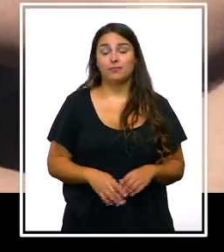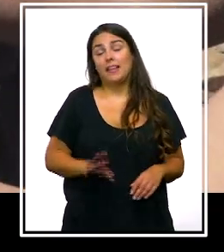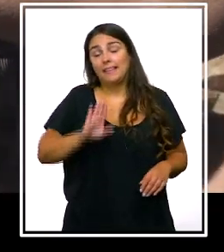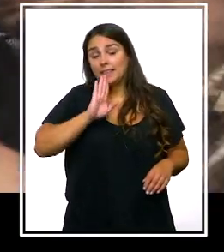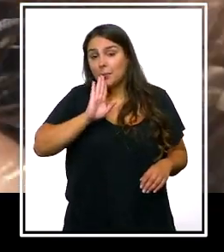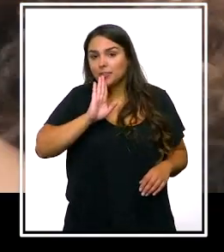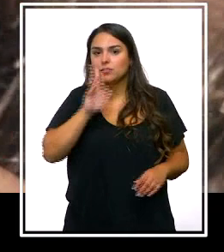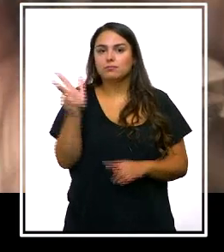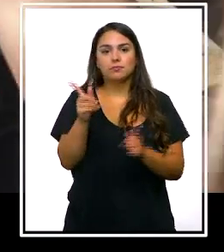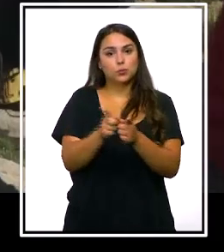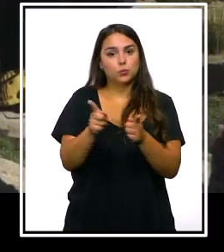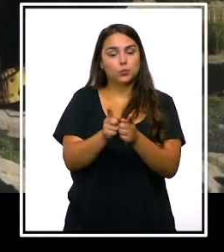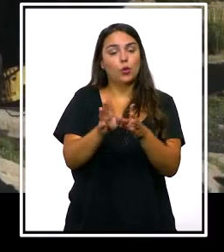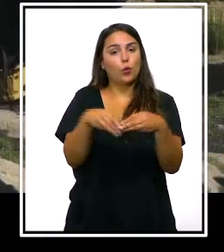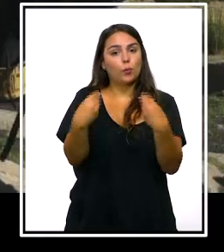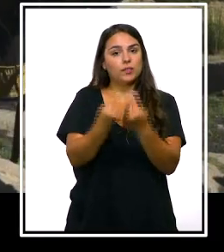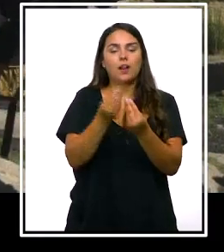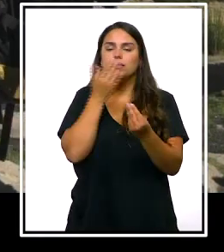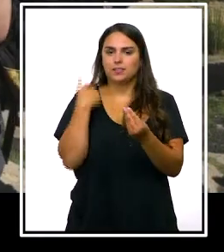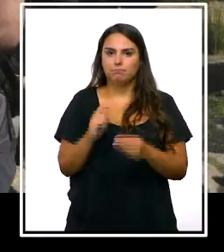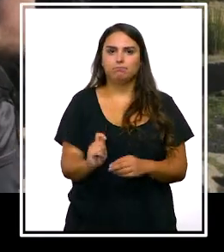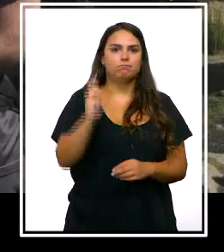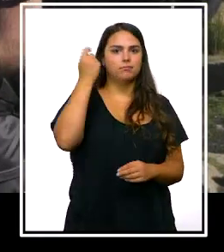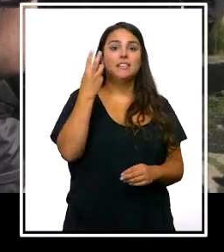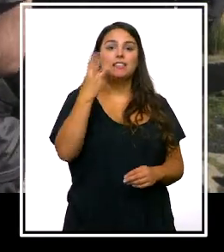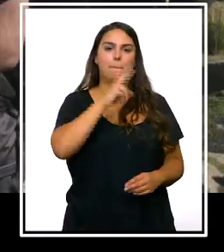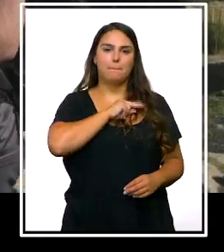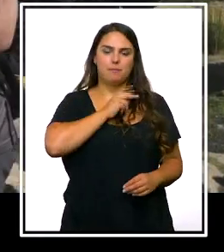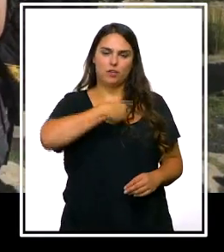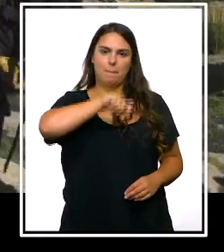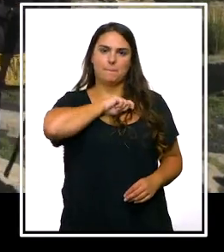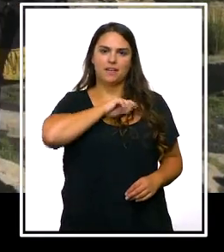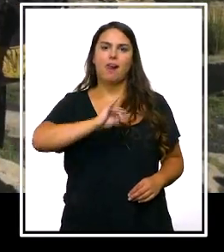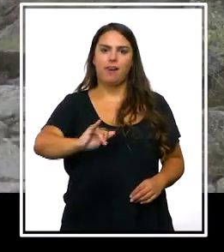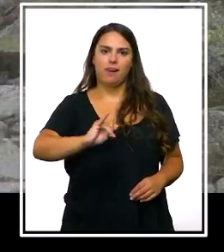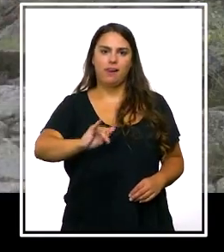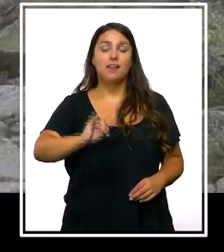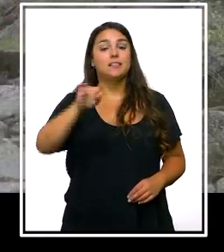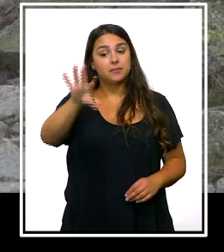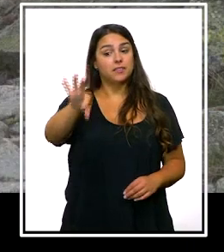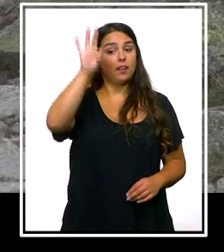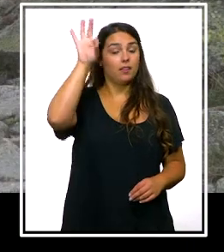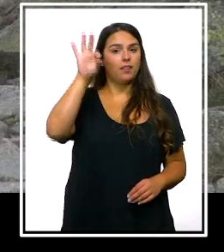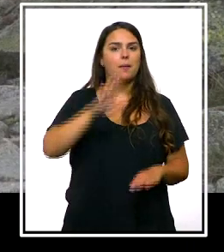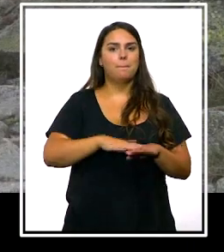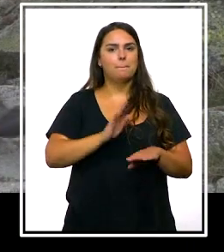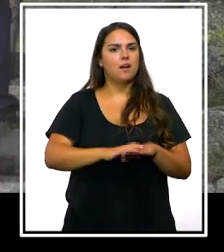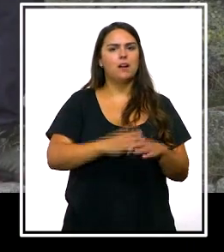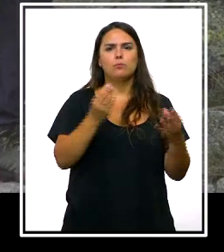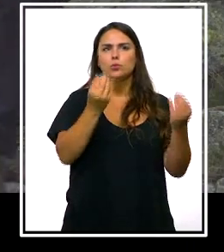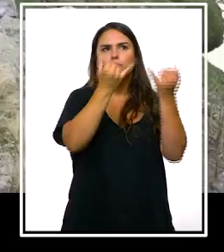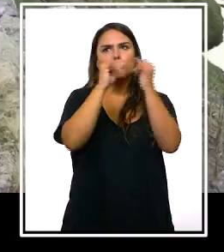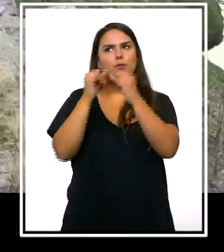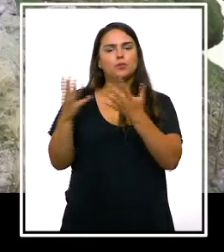De momento, el cortometraje documental ha conseguido hacerse con 3 premios en España y ha sido seleccionado en una 20ª